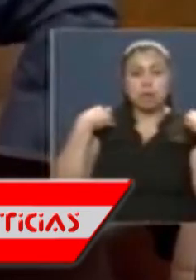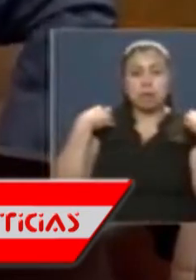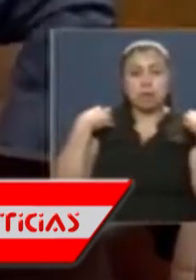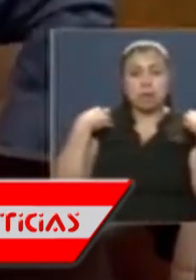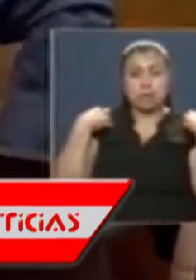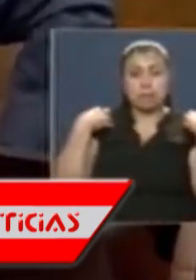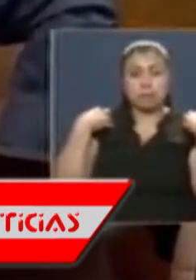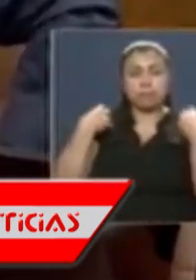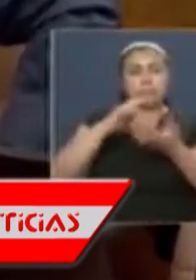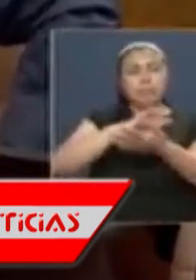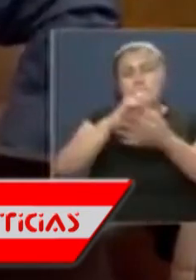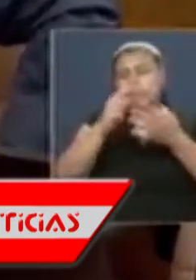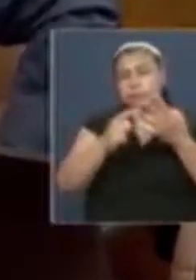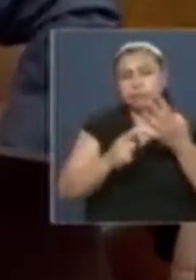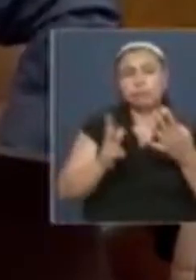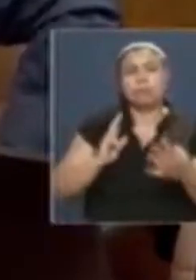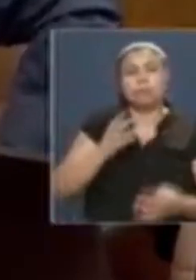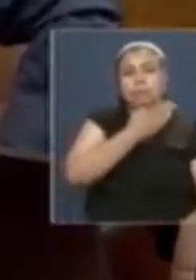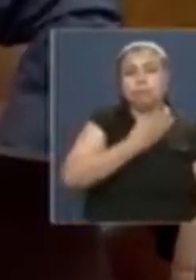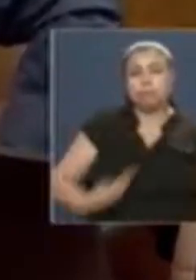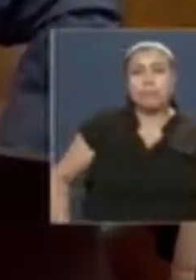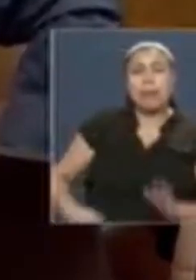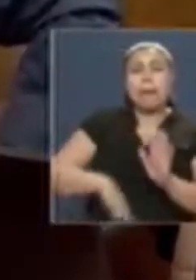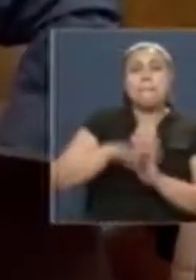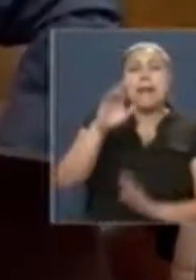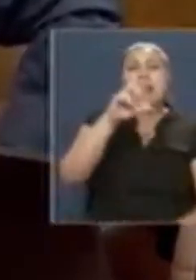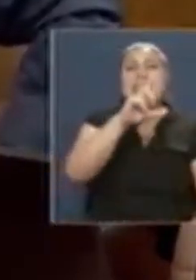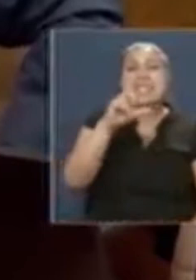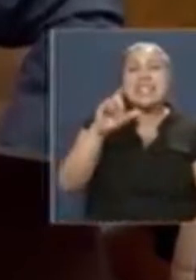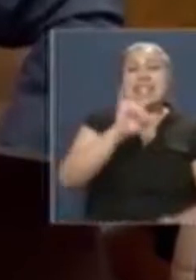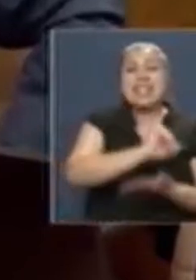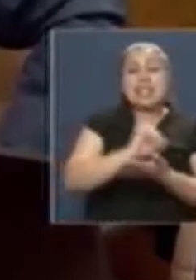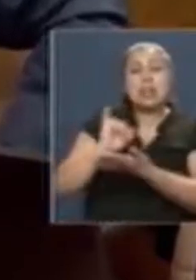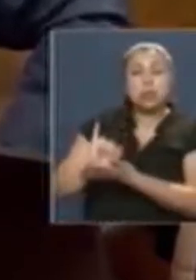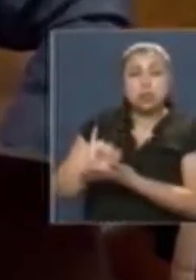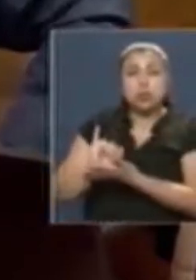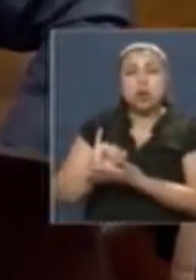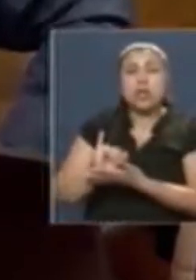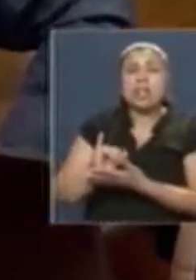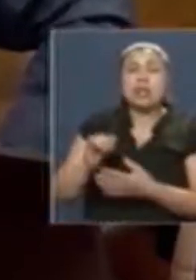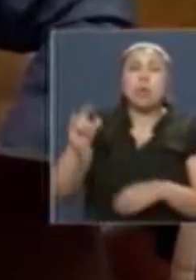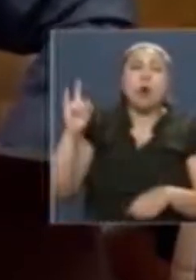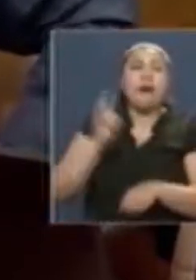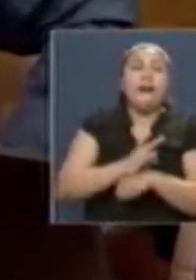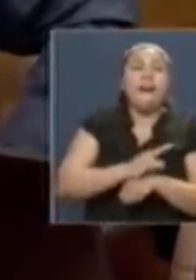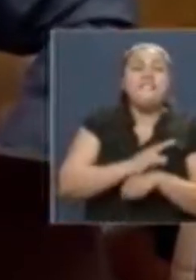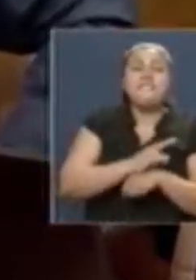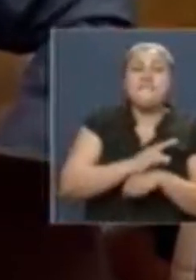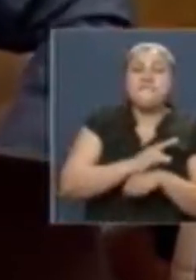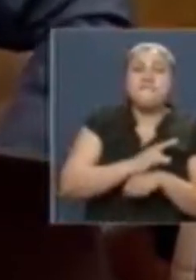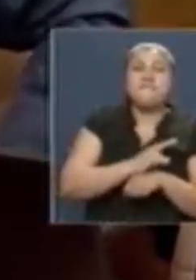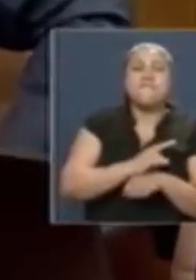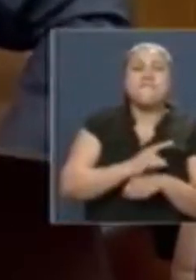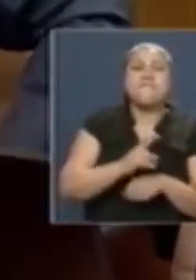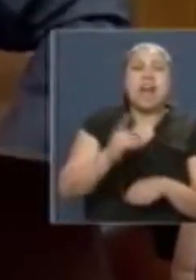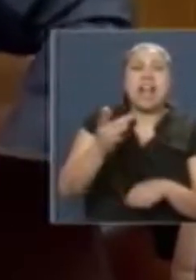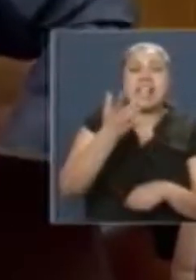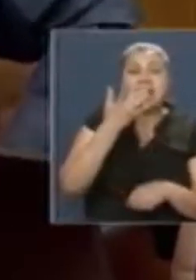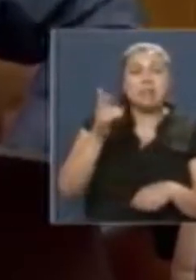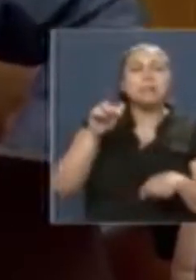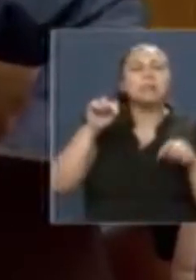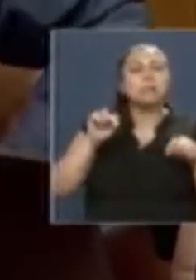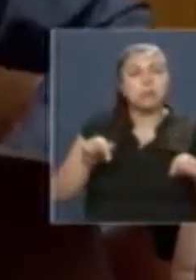roturación ser presidente fueron más de 70 organizaciones engañadas estafada y ojalá presente la república de actividad de